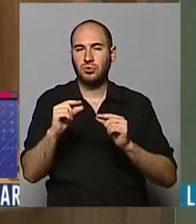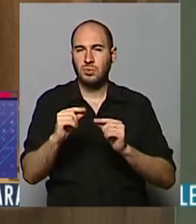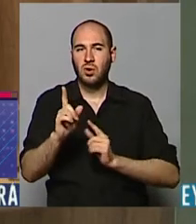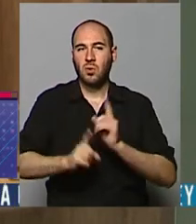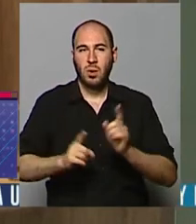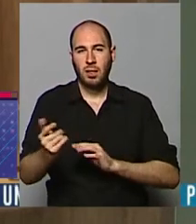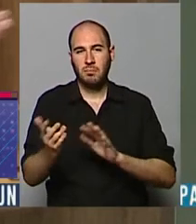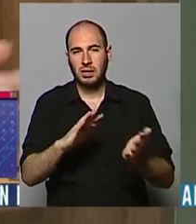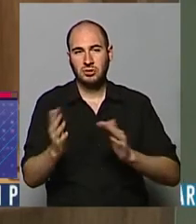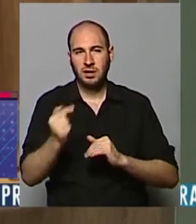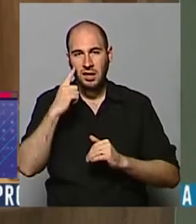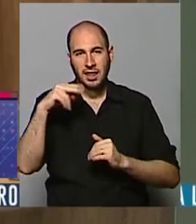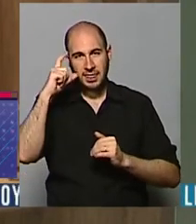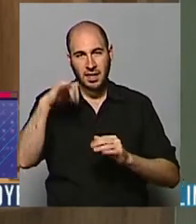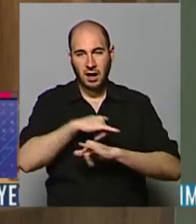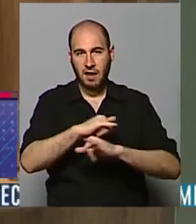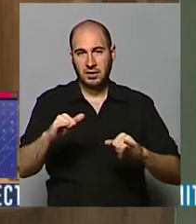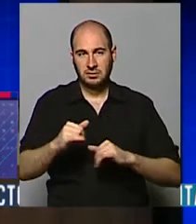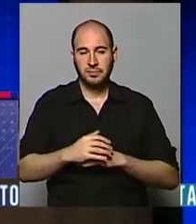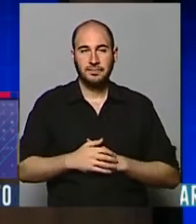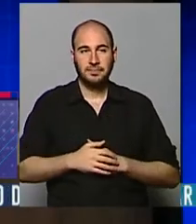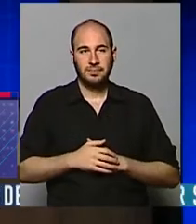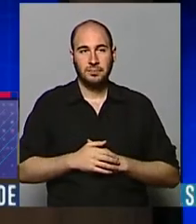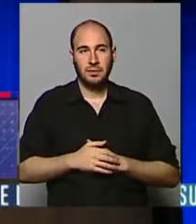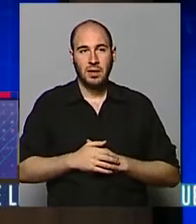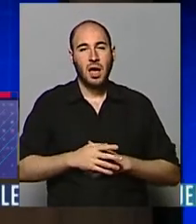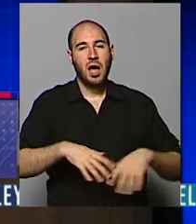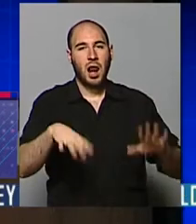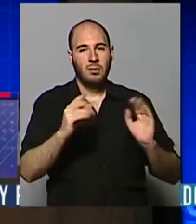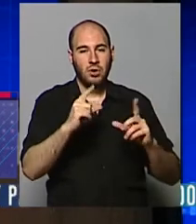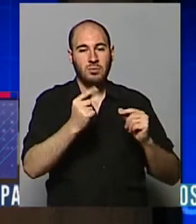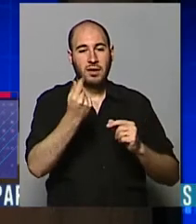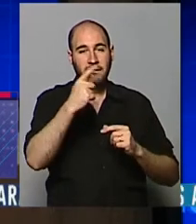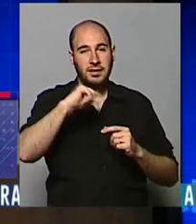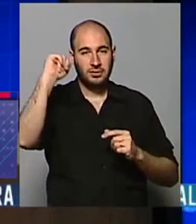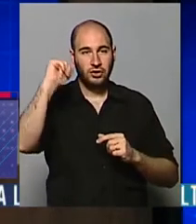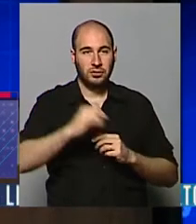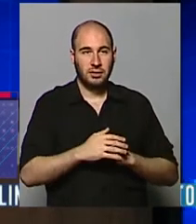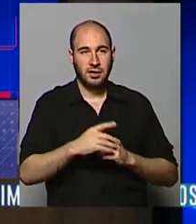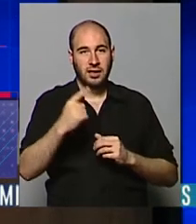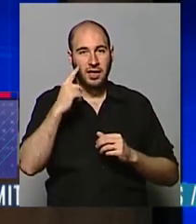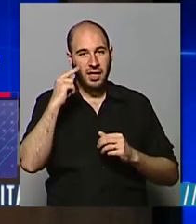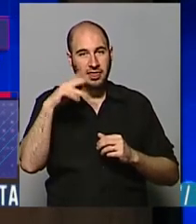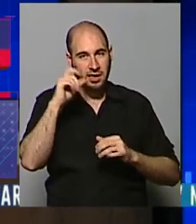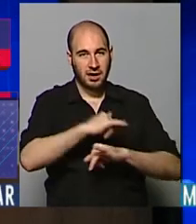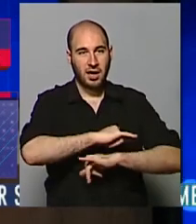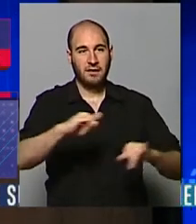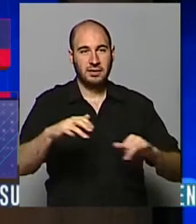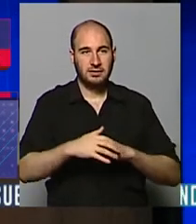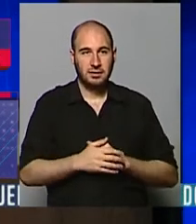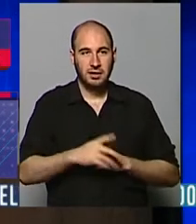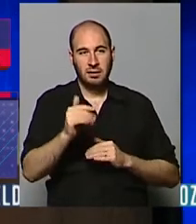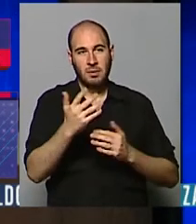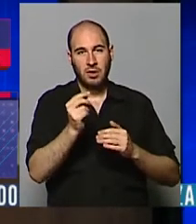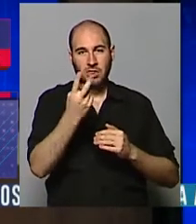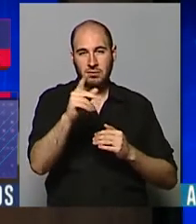llegar a acercar a lo que el indec va a dar a conocer en los próximos días probablemente el número de inflación que dé a conocer el indec que esté más